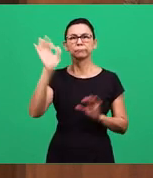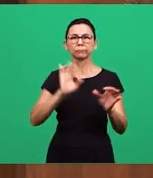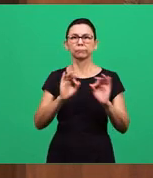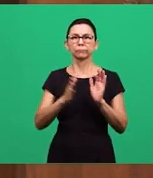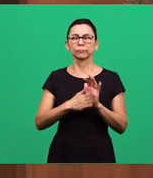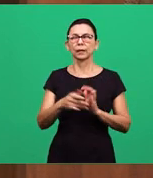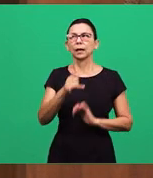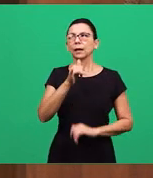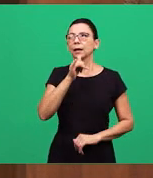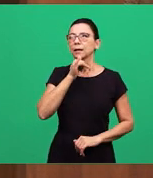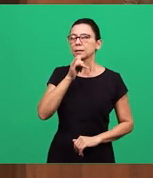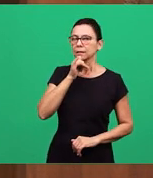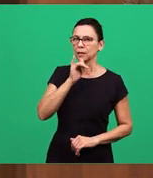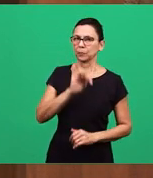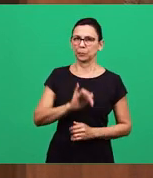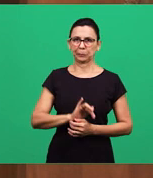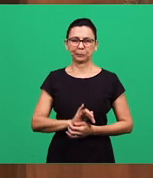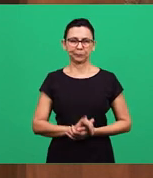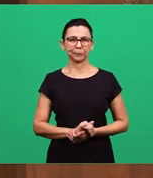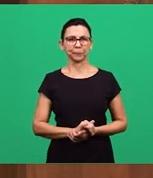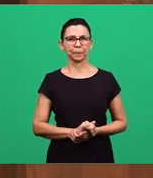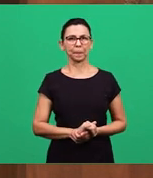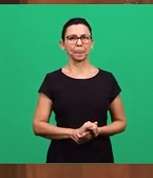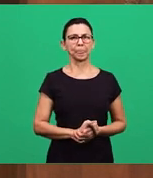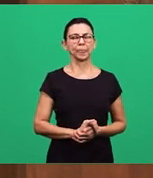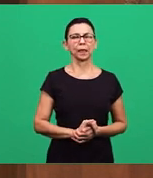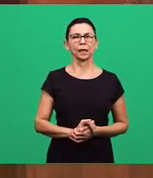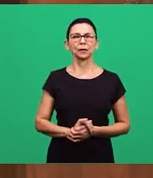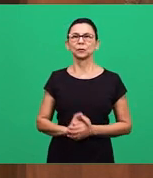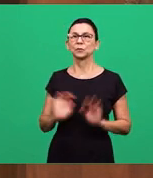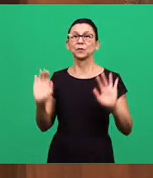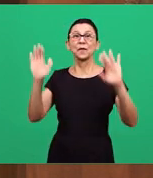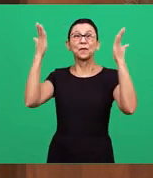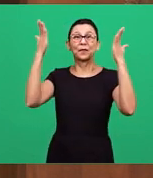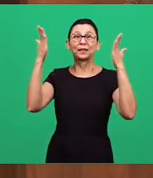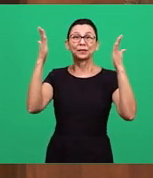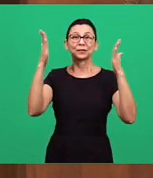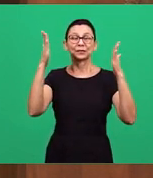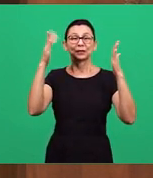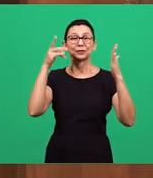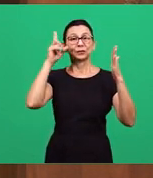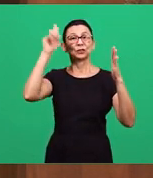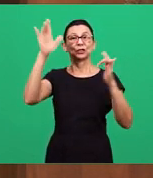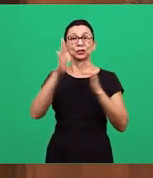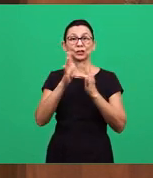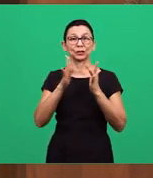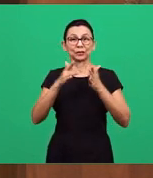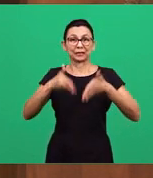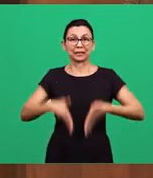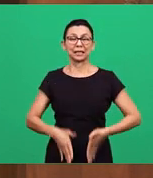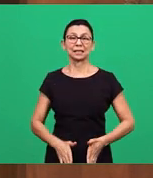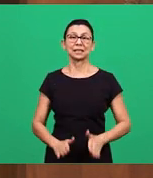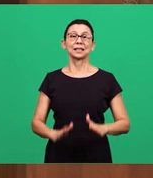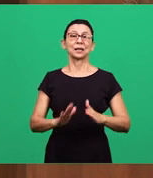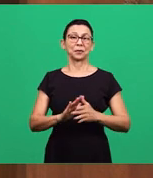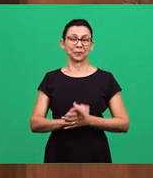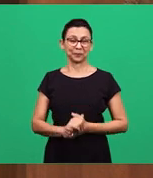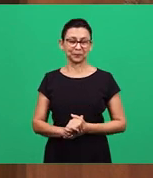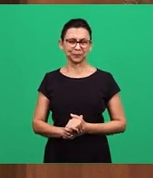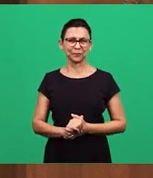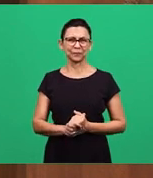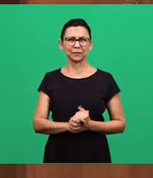nosotros. Por ejemplo, cuando el evento del nacimiento de Jesús pasó a pesar de todas